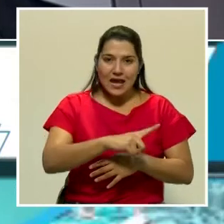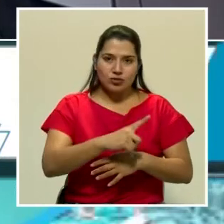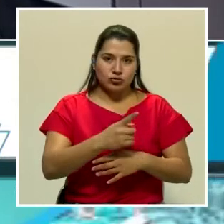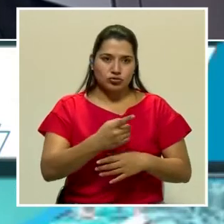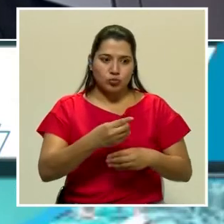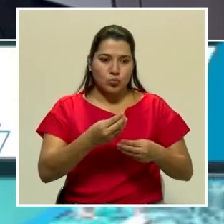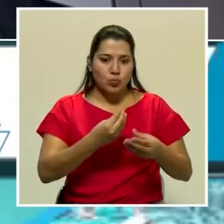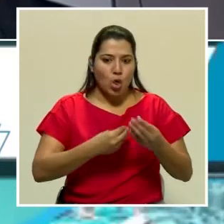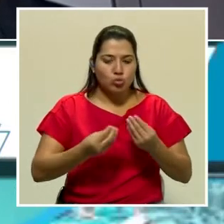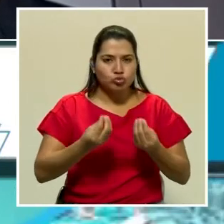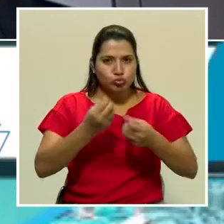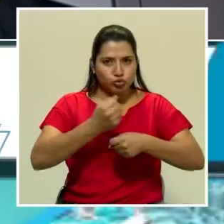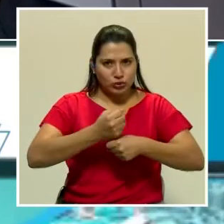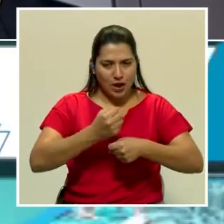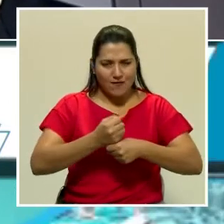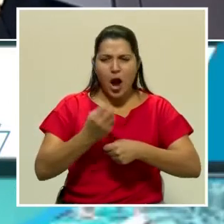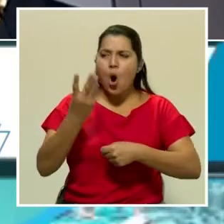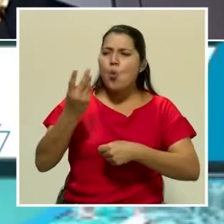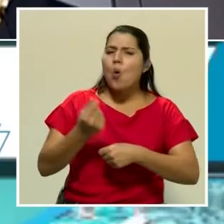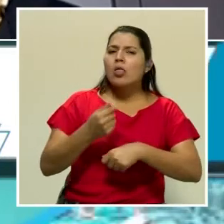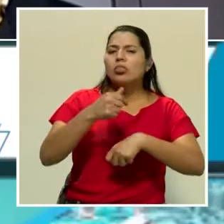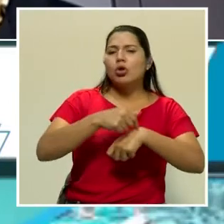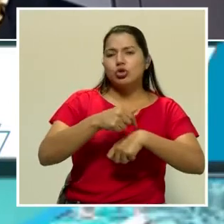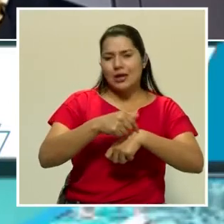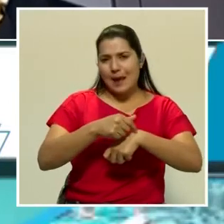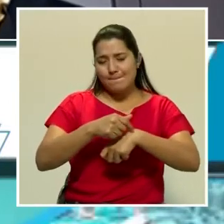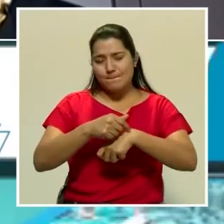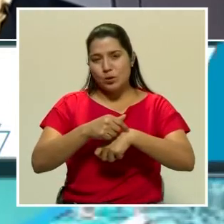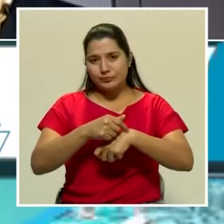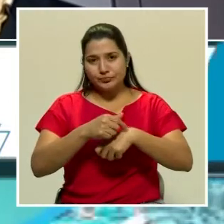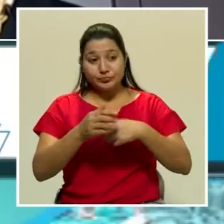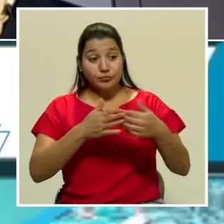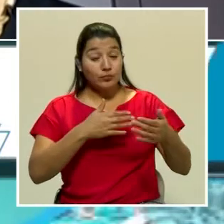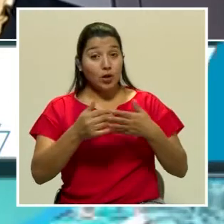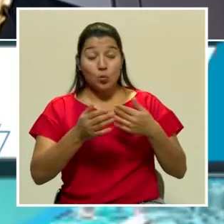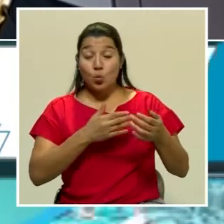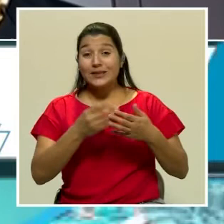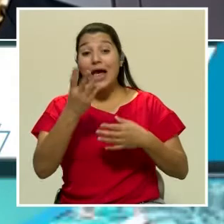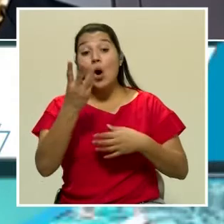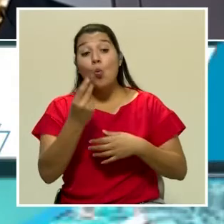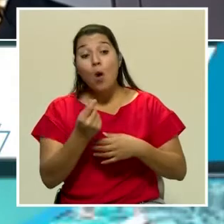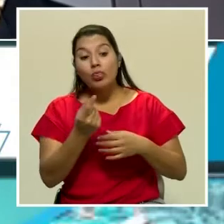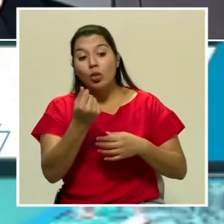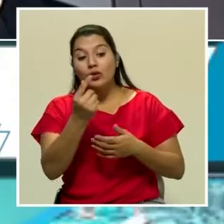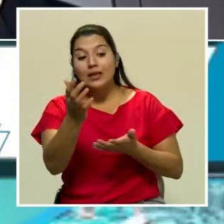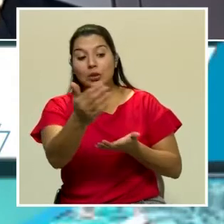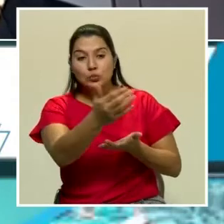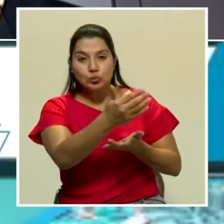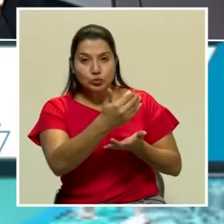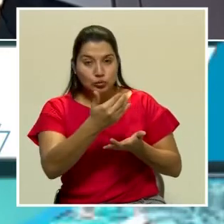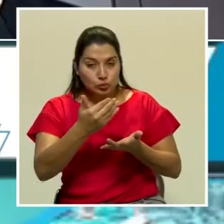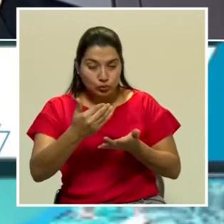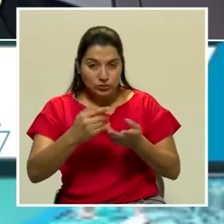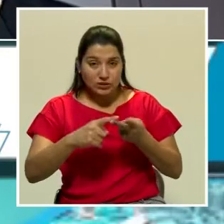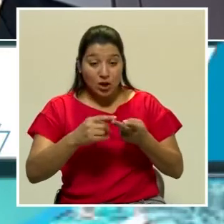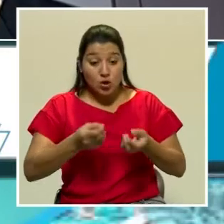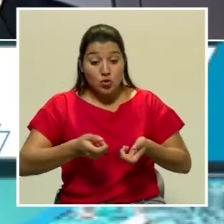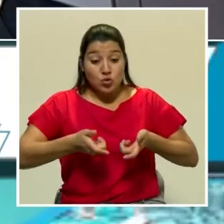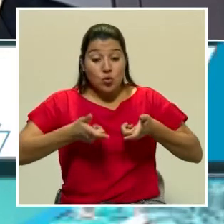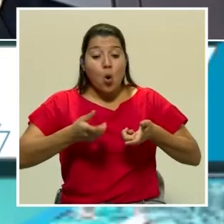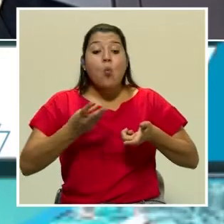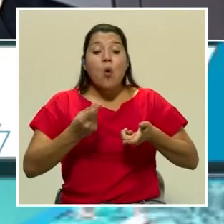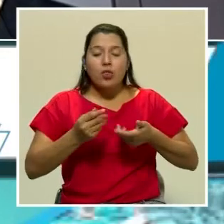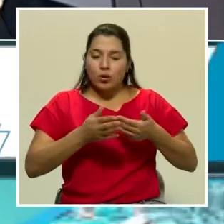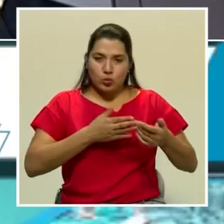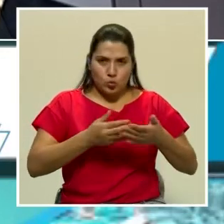Doña Sylvie, ¿durante cuánto tiempo, independientemente de cuánto se recaude y cuál sea el monto, esto va a